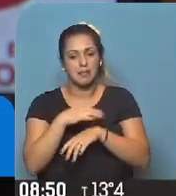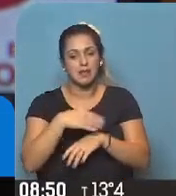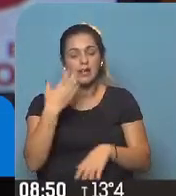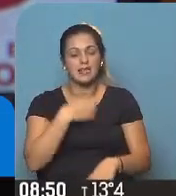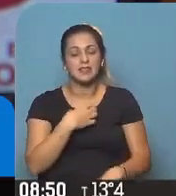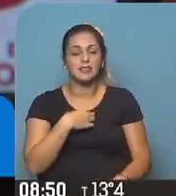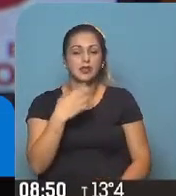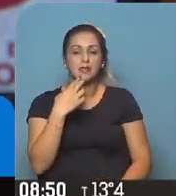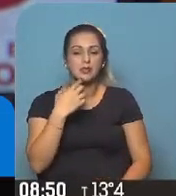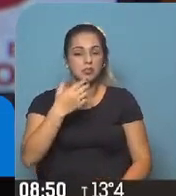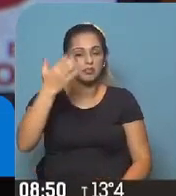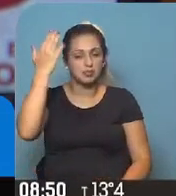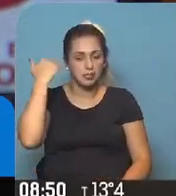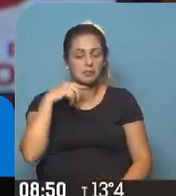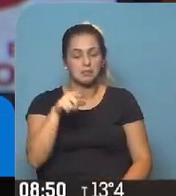XIX.